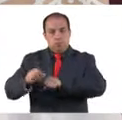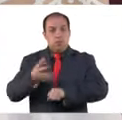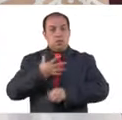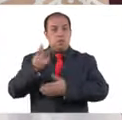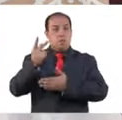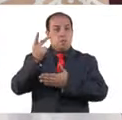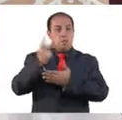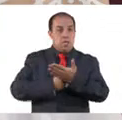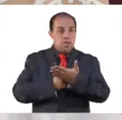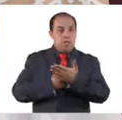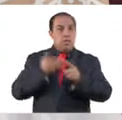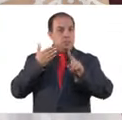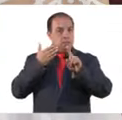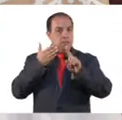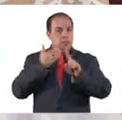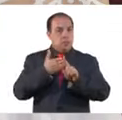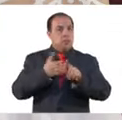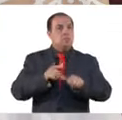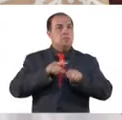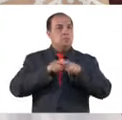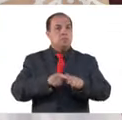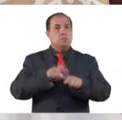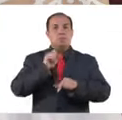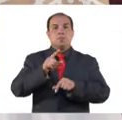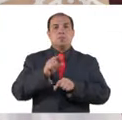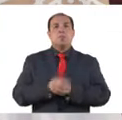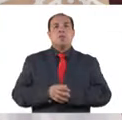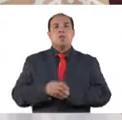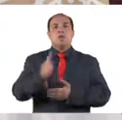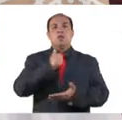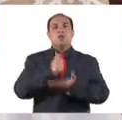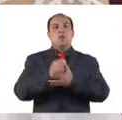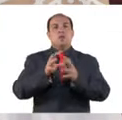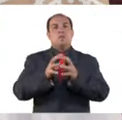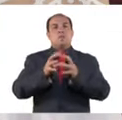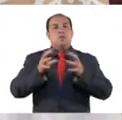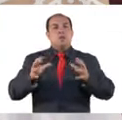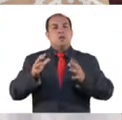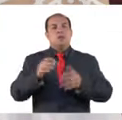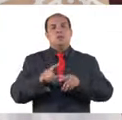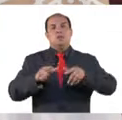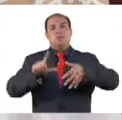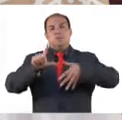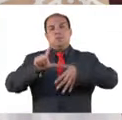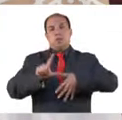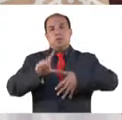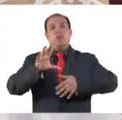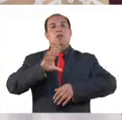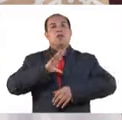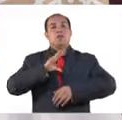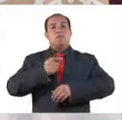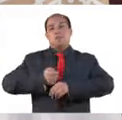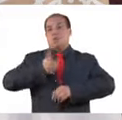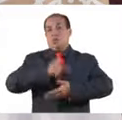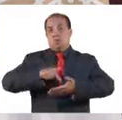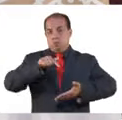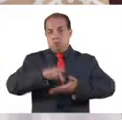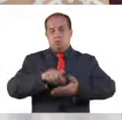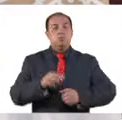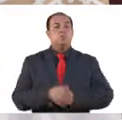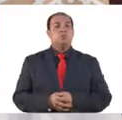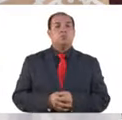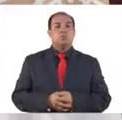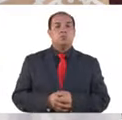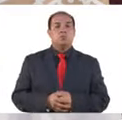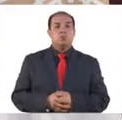para mantenernos en eso, y también entre las ciudades grandes de América Latina estamos en los primeros lugares. Pero sí podría decirlo para el mundo,